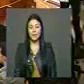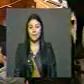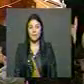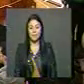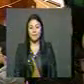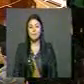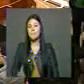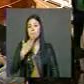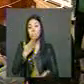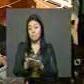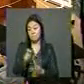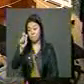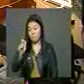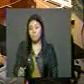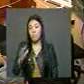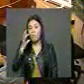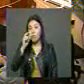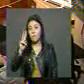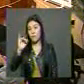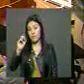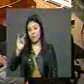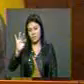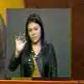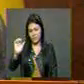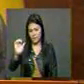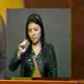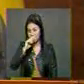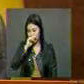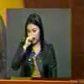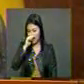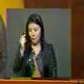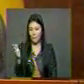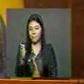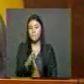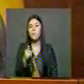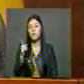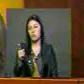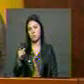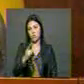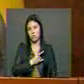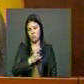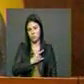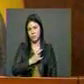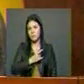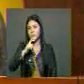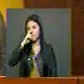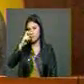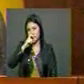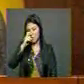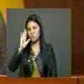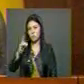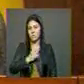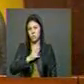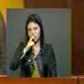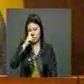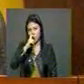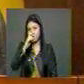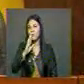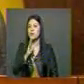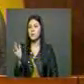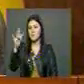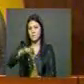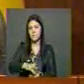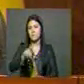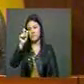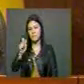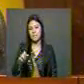Gracias al doctor Vicente Benítez Rojas. El externado, por la Universidad del Externado, va a participar la doctora Magdalena